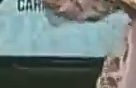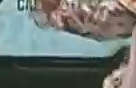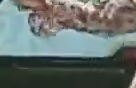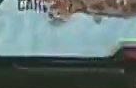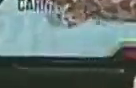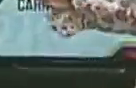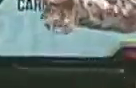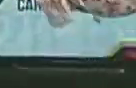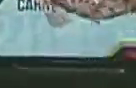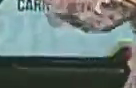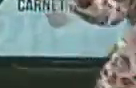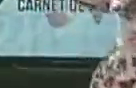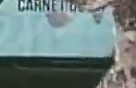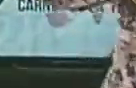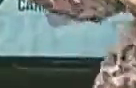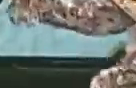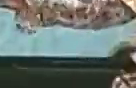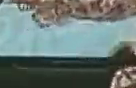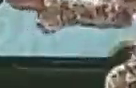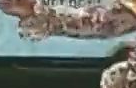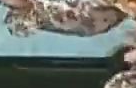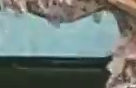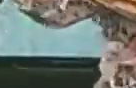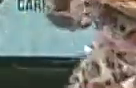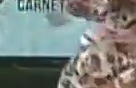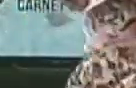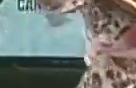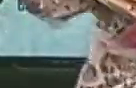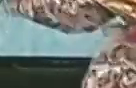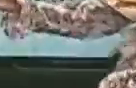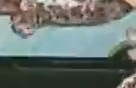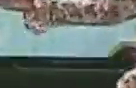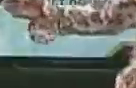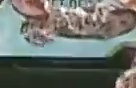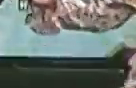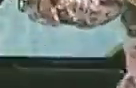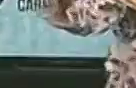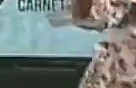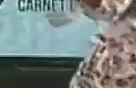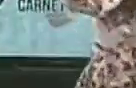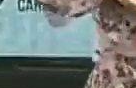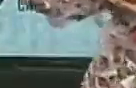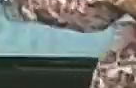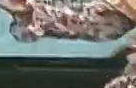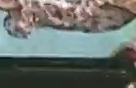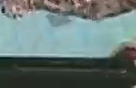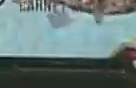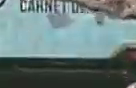Thank you.